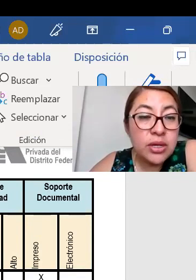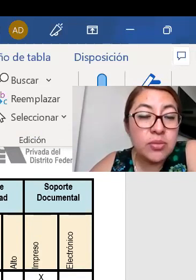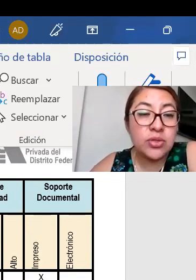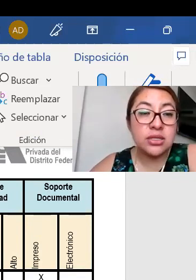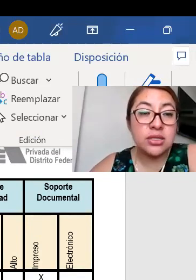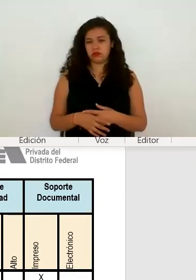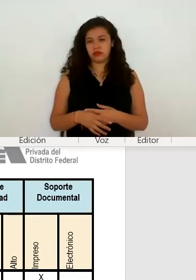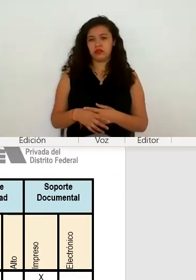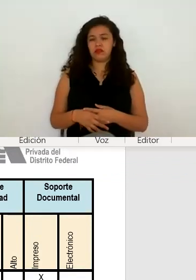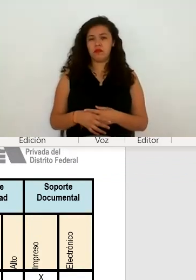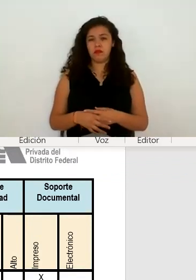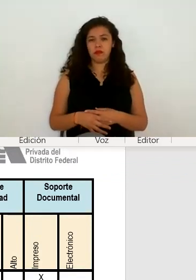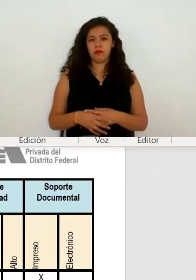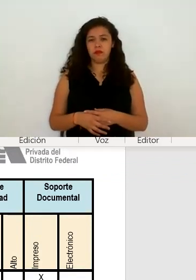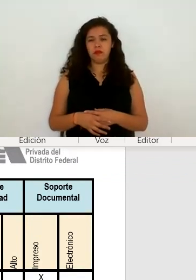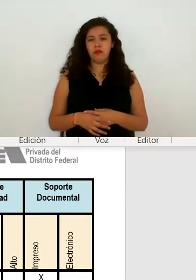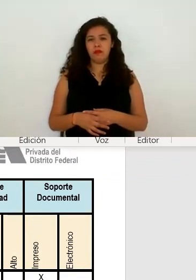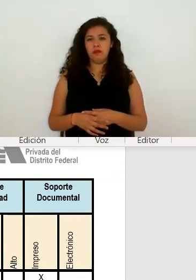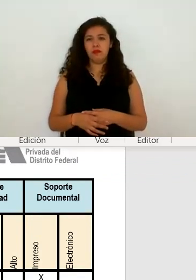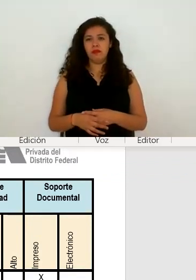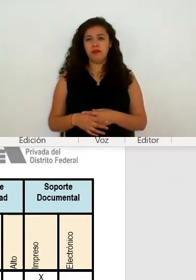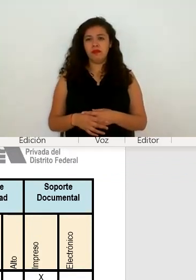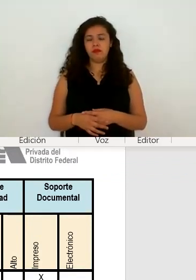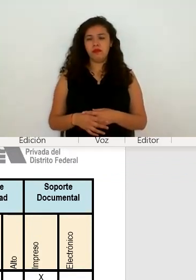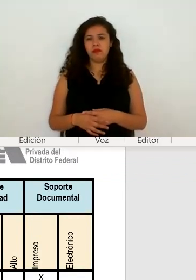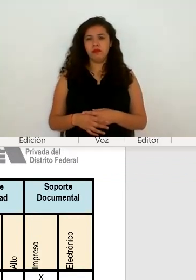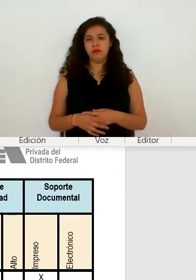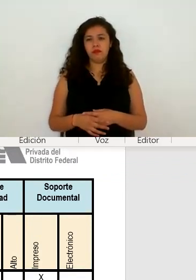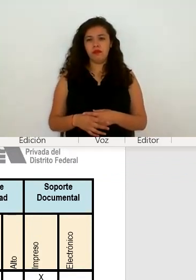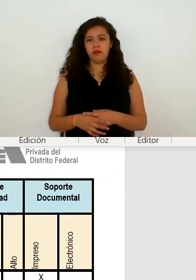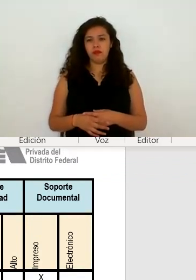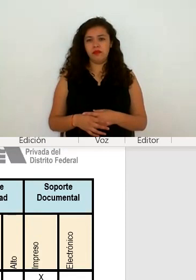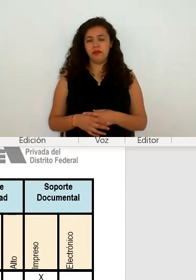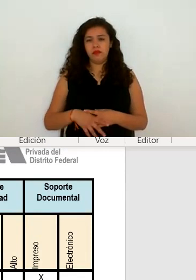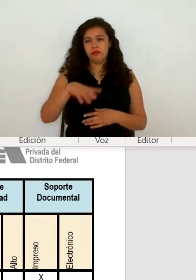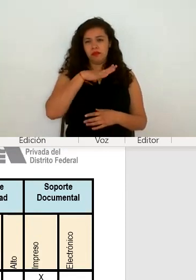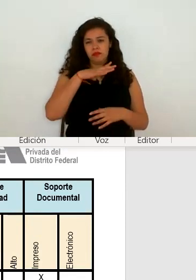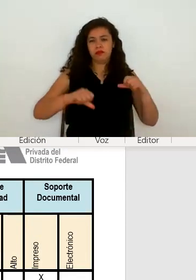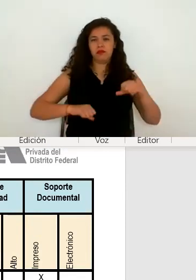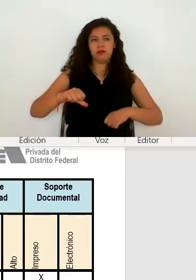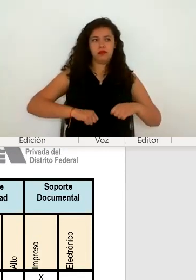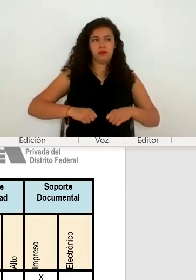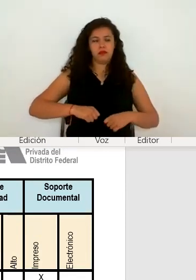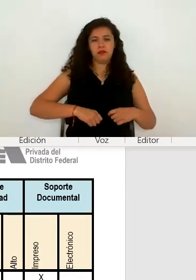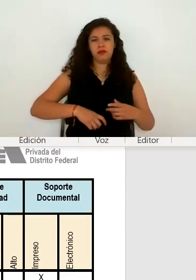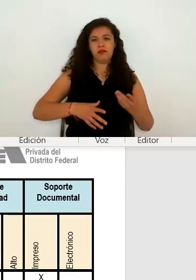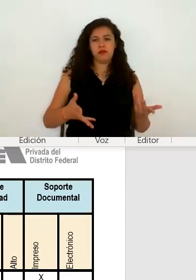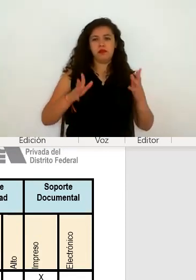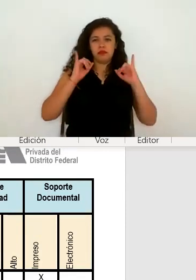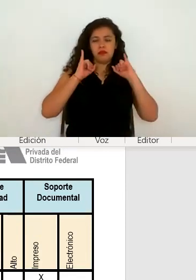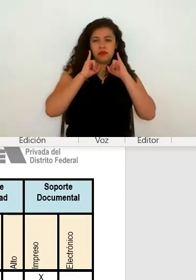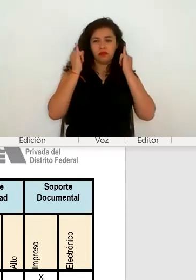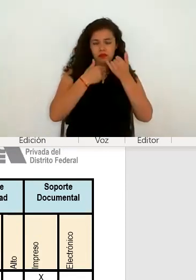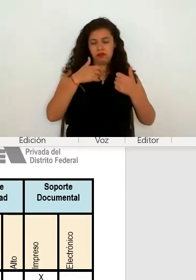ver, por ejemplo, ustedes seguramente también llevan sesiones, ¿no? de actividades de la Junta de